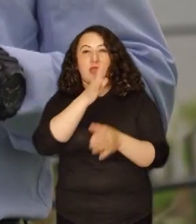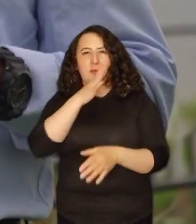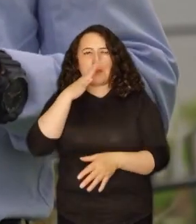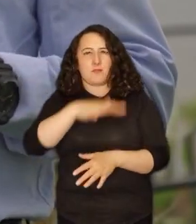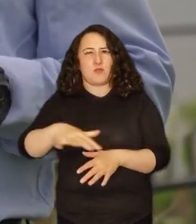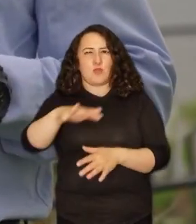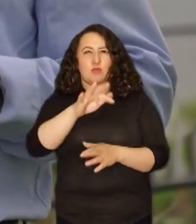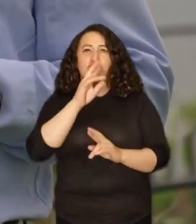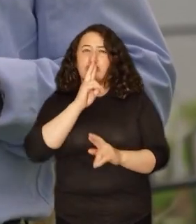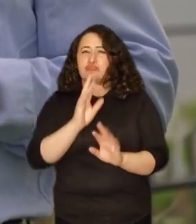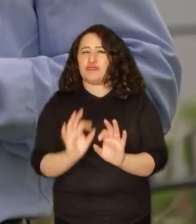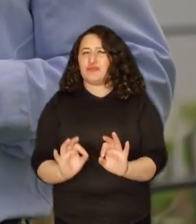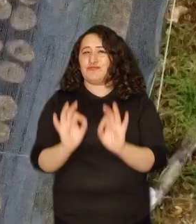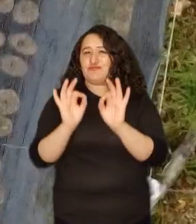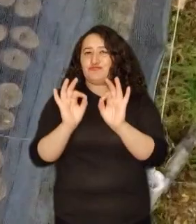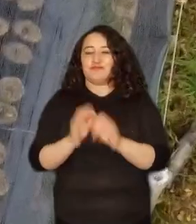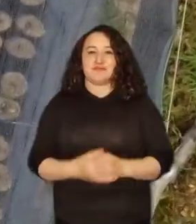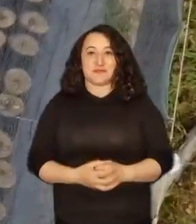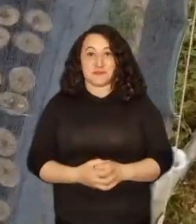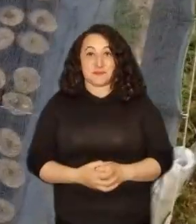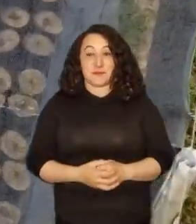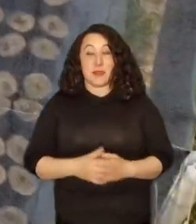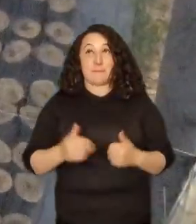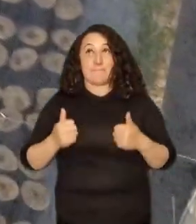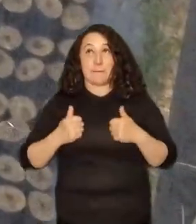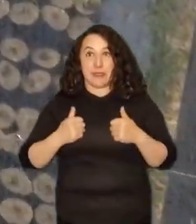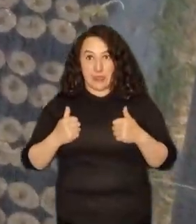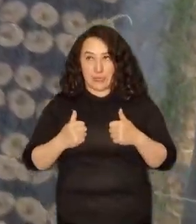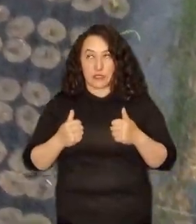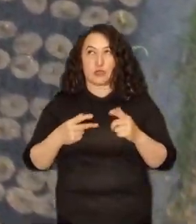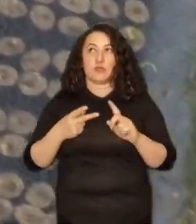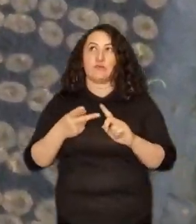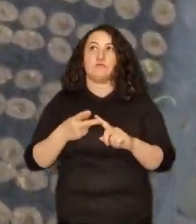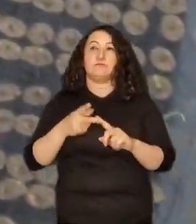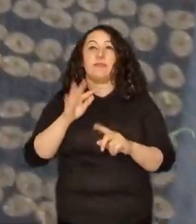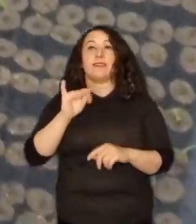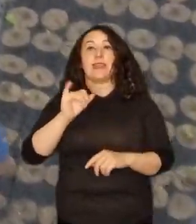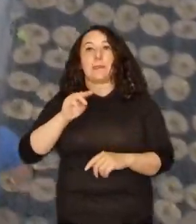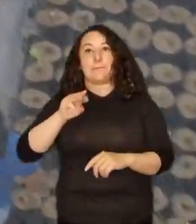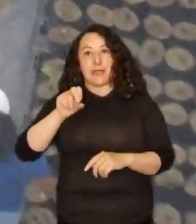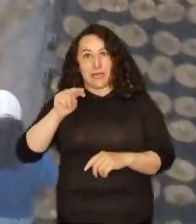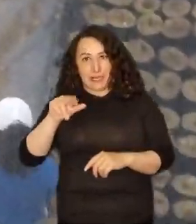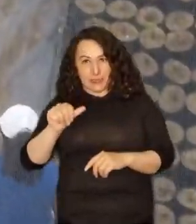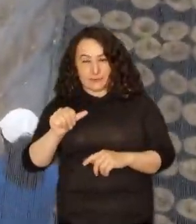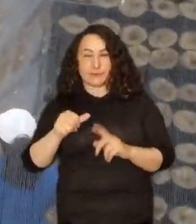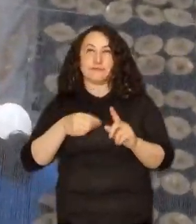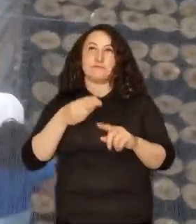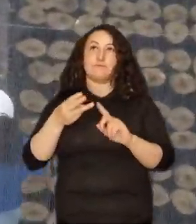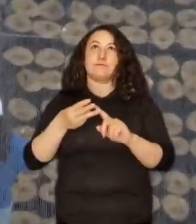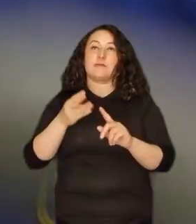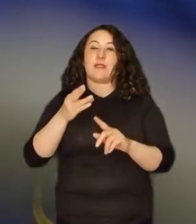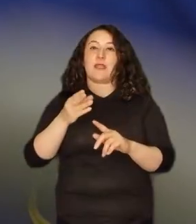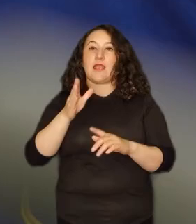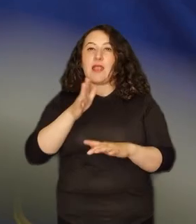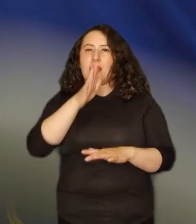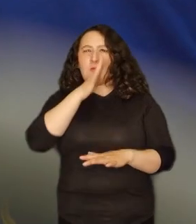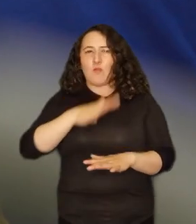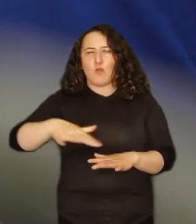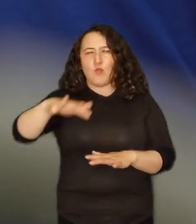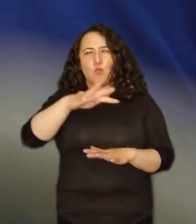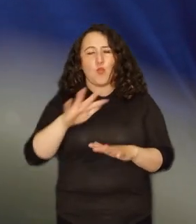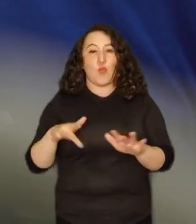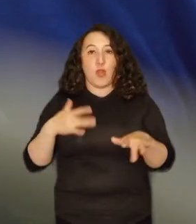y se ha demostrado que hay buenos resultados. Se han llevado para Pitalito, en la misma zona de Timaná, para Campo